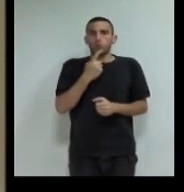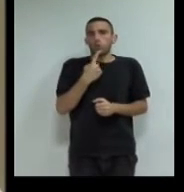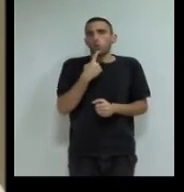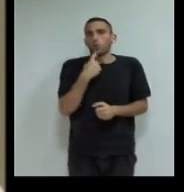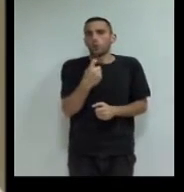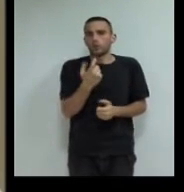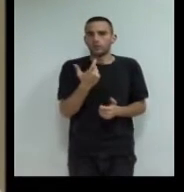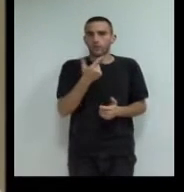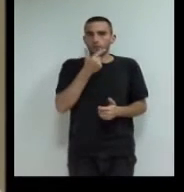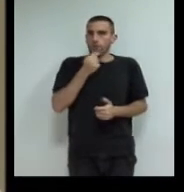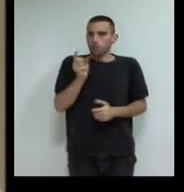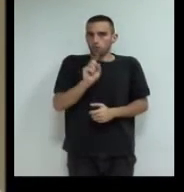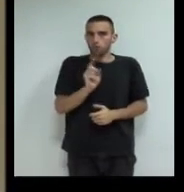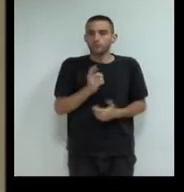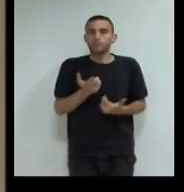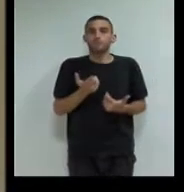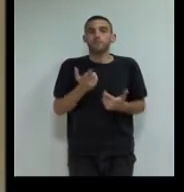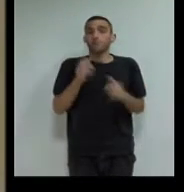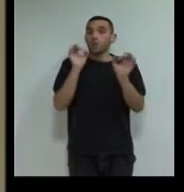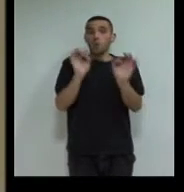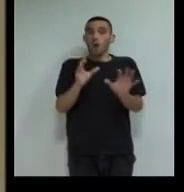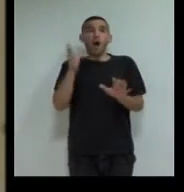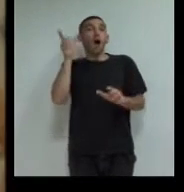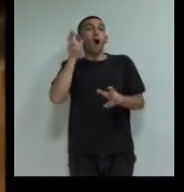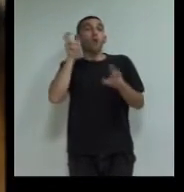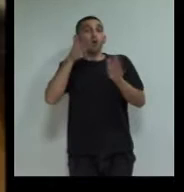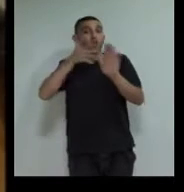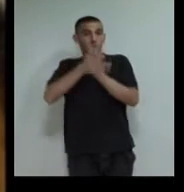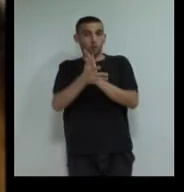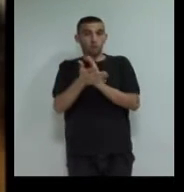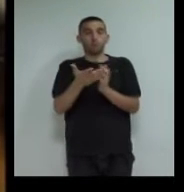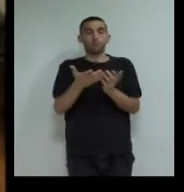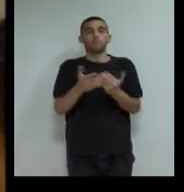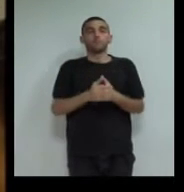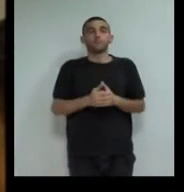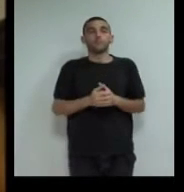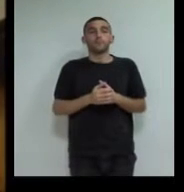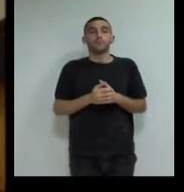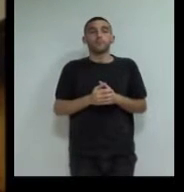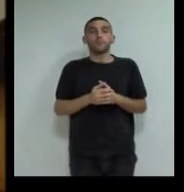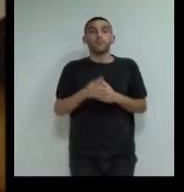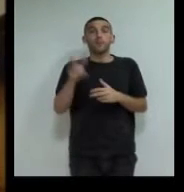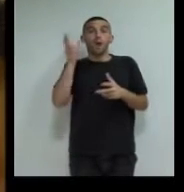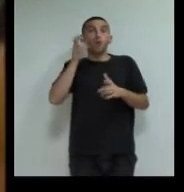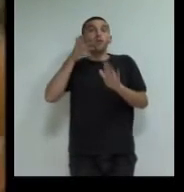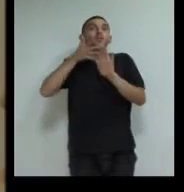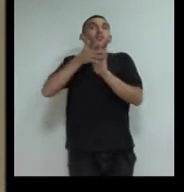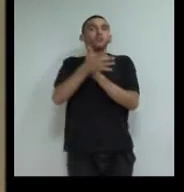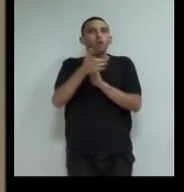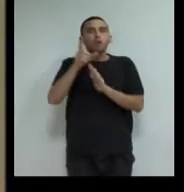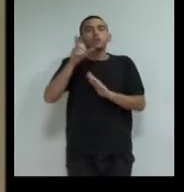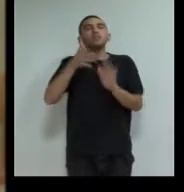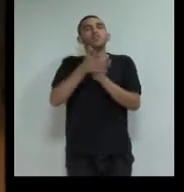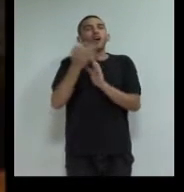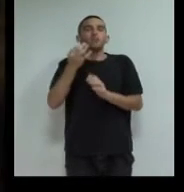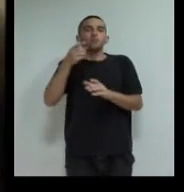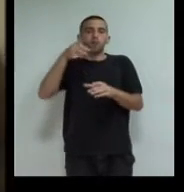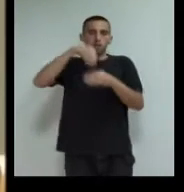costoso, igual que la audiodescripción. La audiodescripción, pues